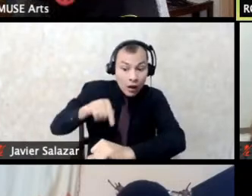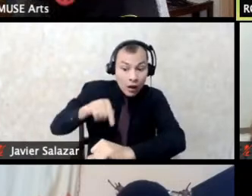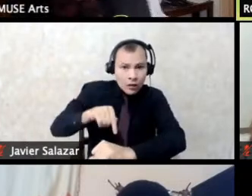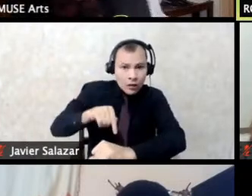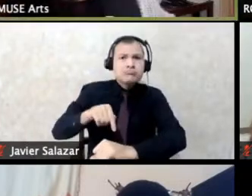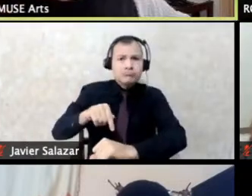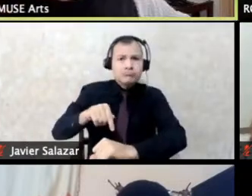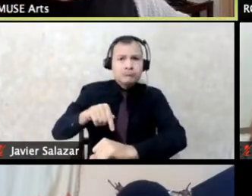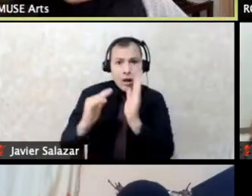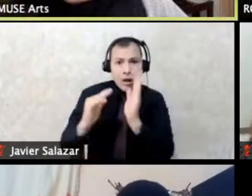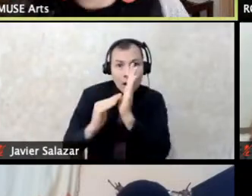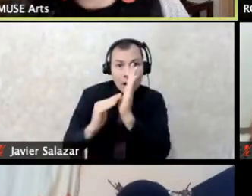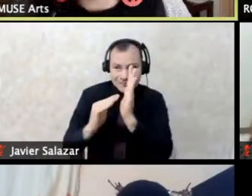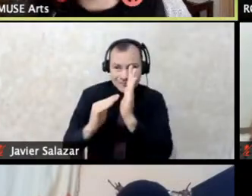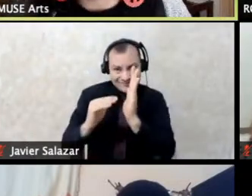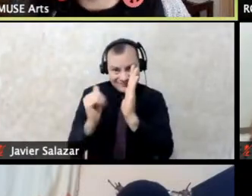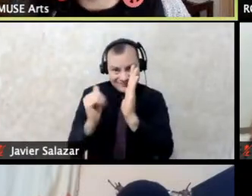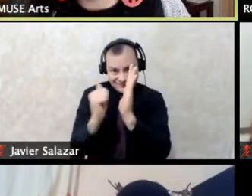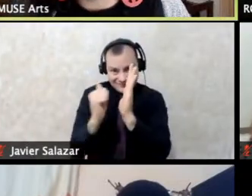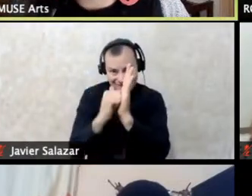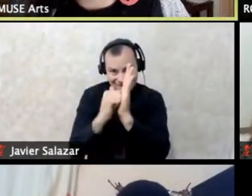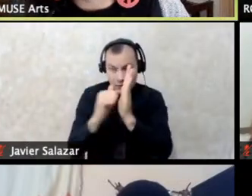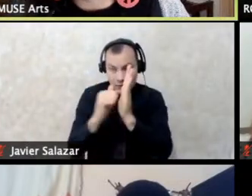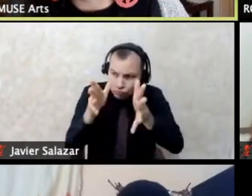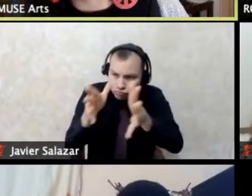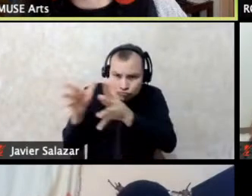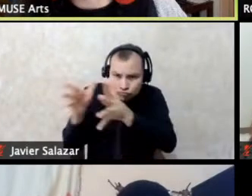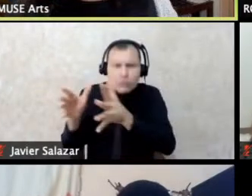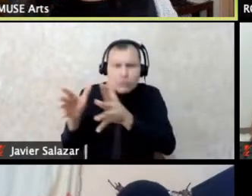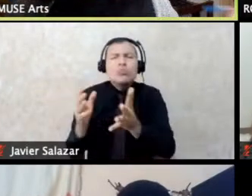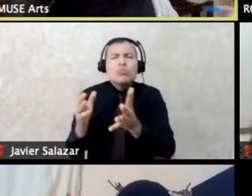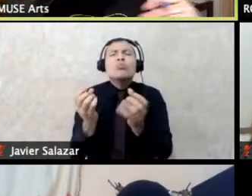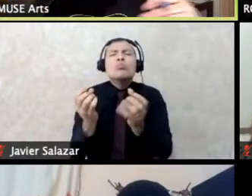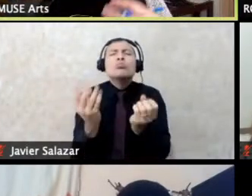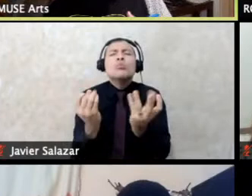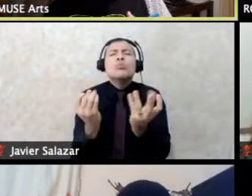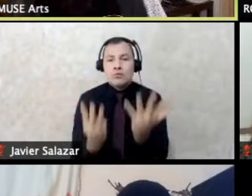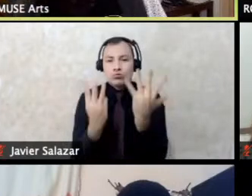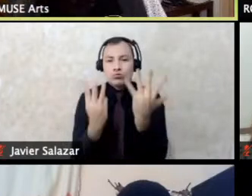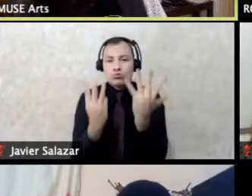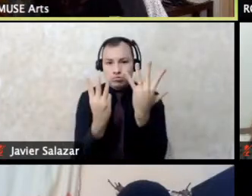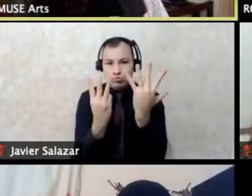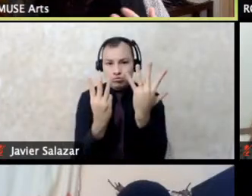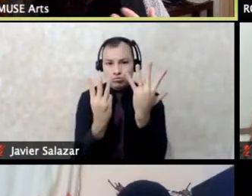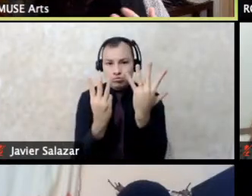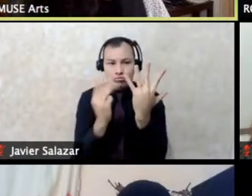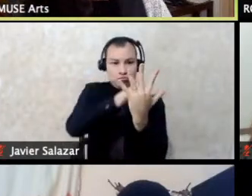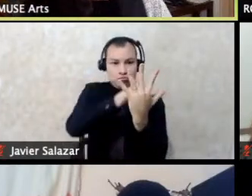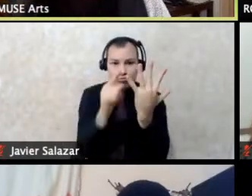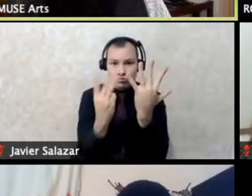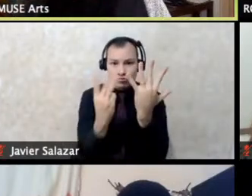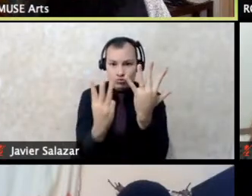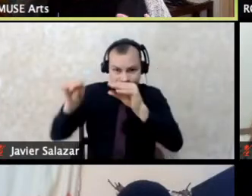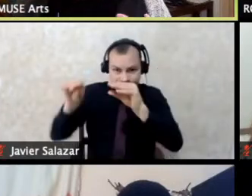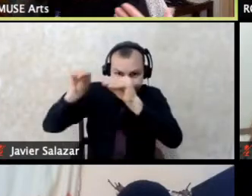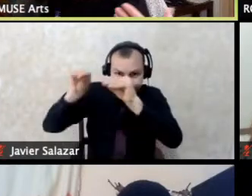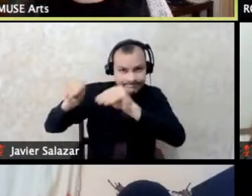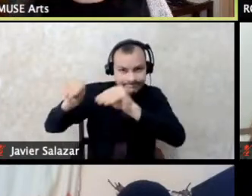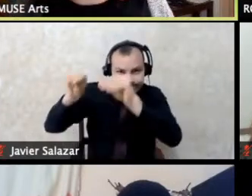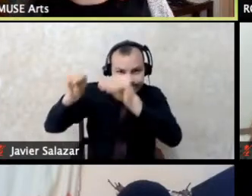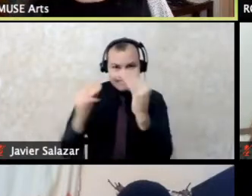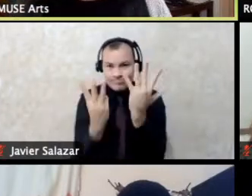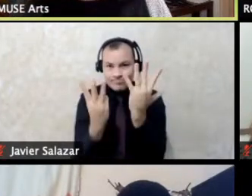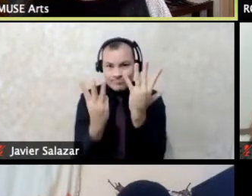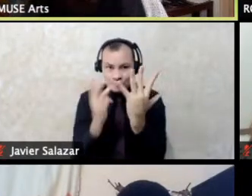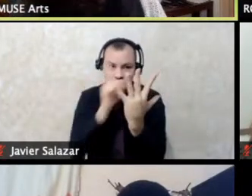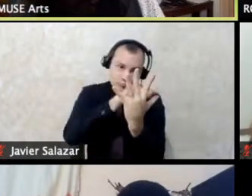This process has been extremely important. We have engaged in a community work